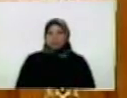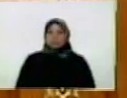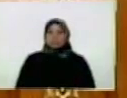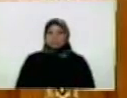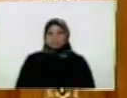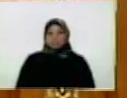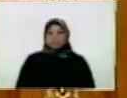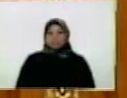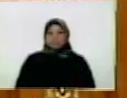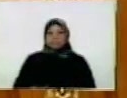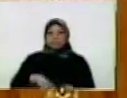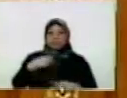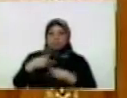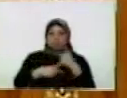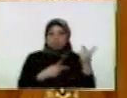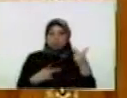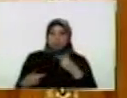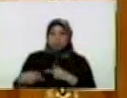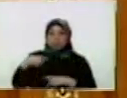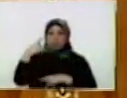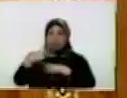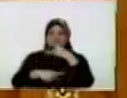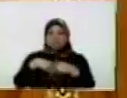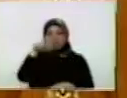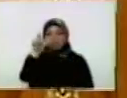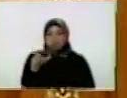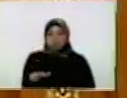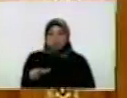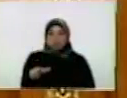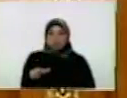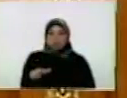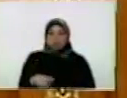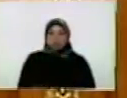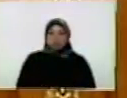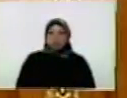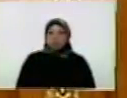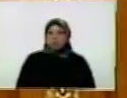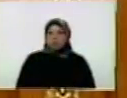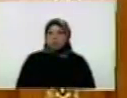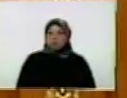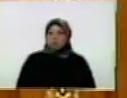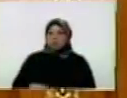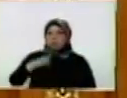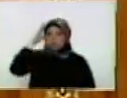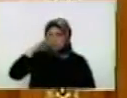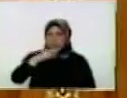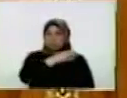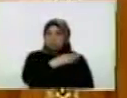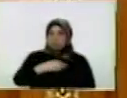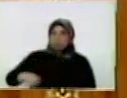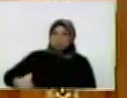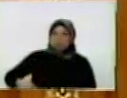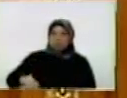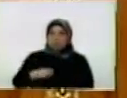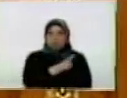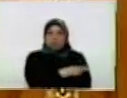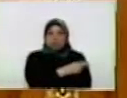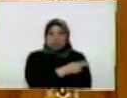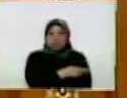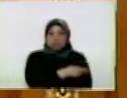Una base aérea que estaba resguardada por más de 1.200 soldados, y